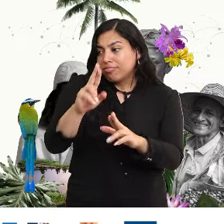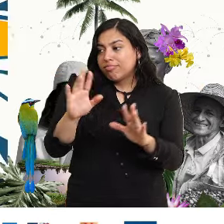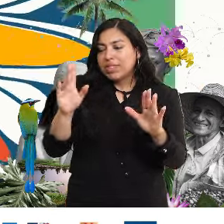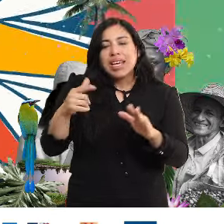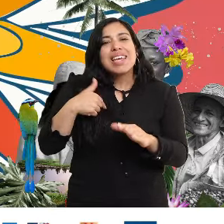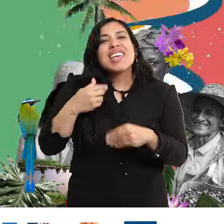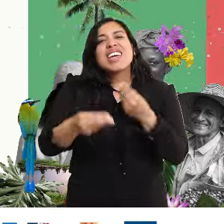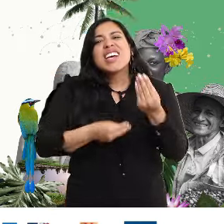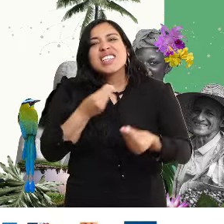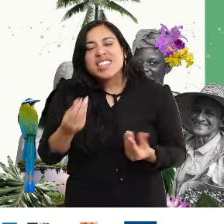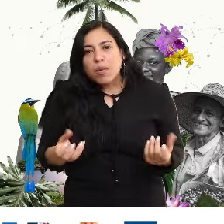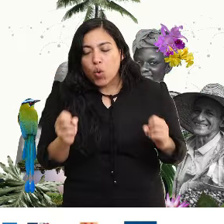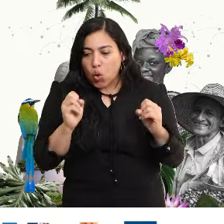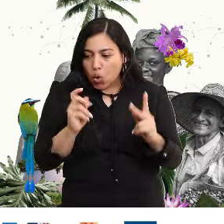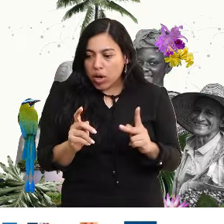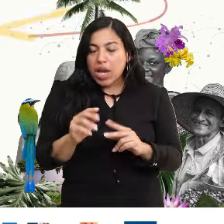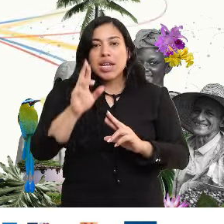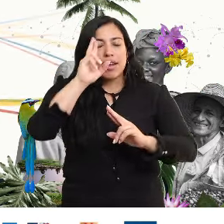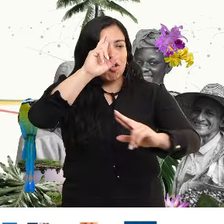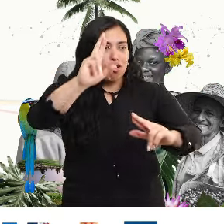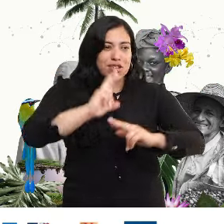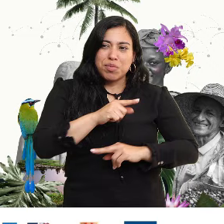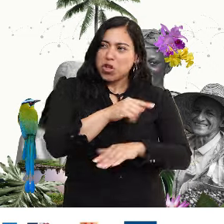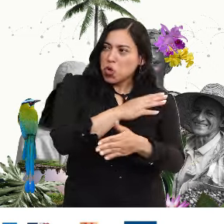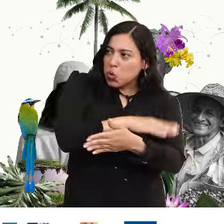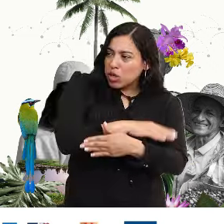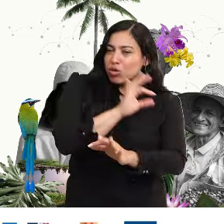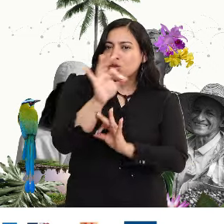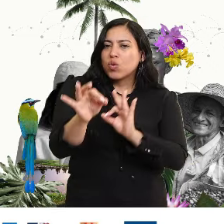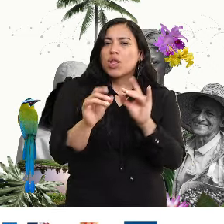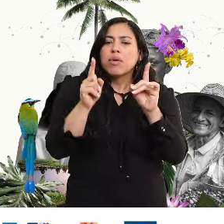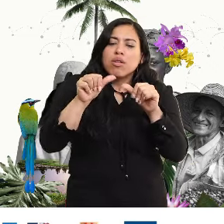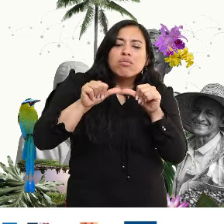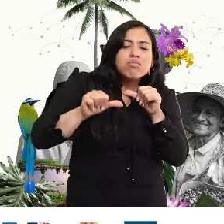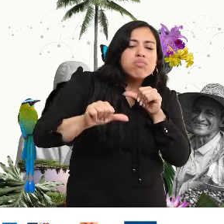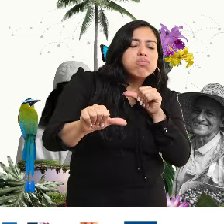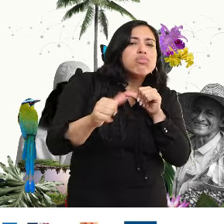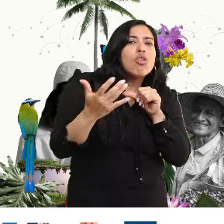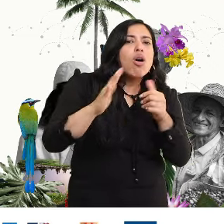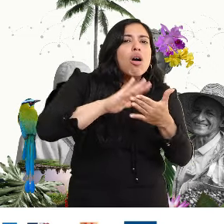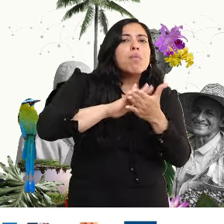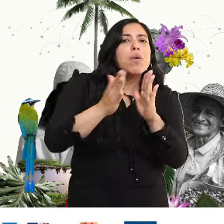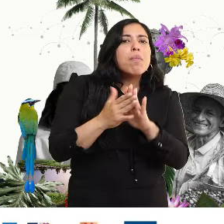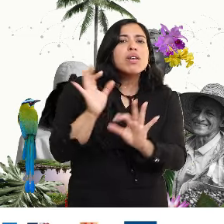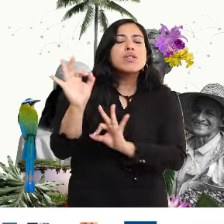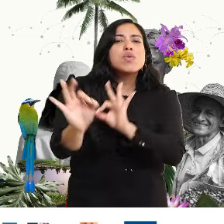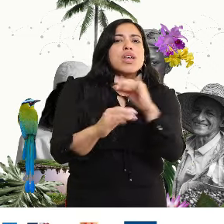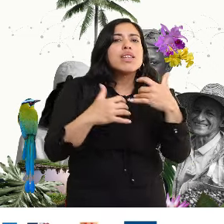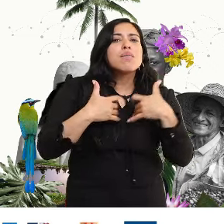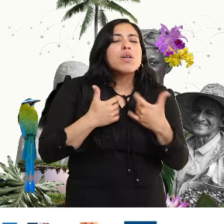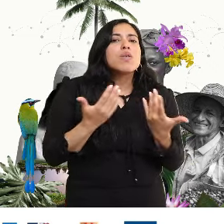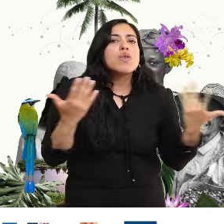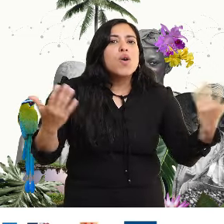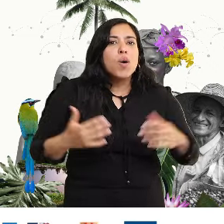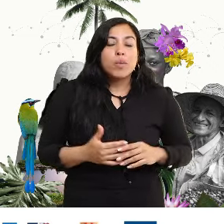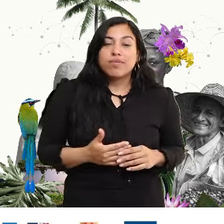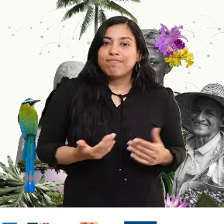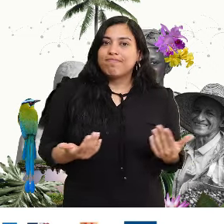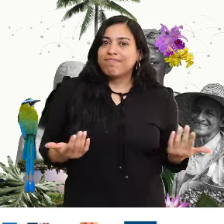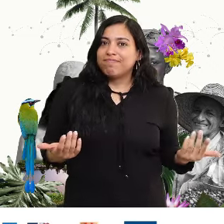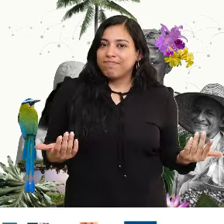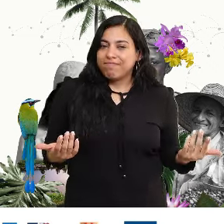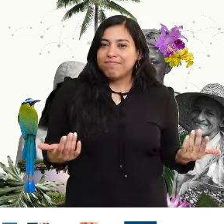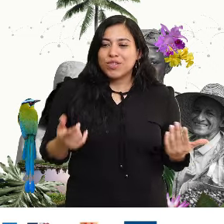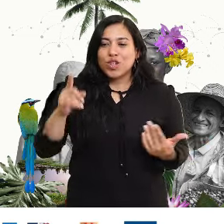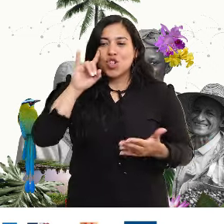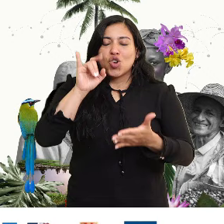hacer la conservación de la biodiversidad para que construya y se vuelva esa plataforma de paz, ¿no? Y creo que con el marco